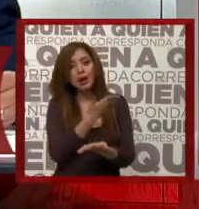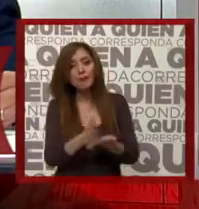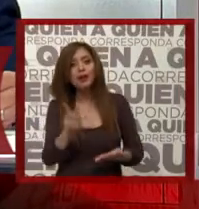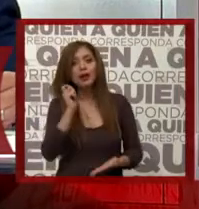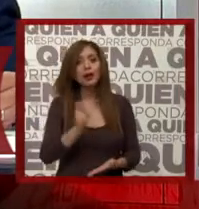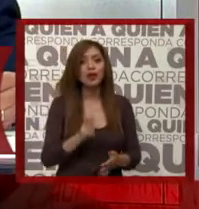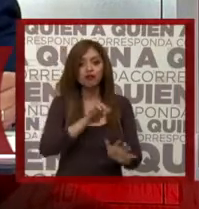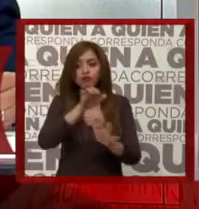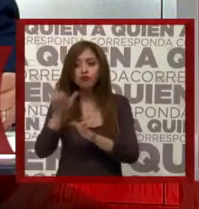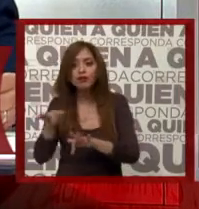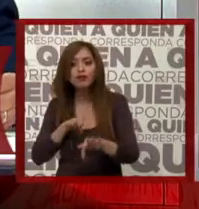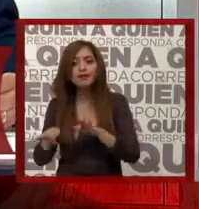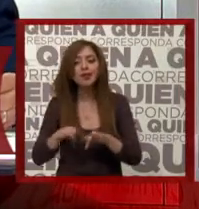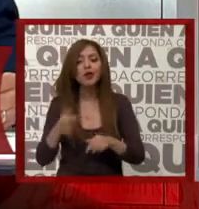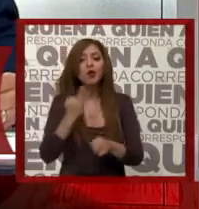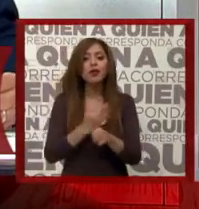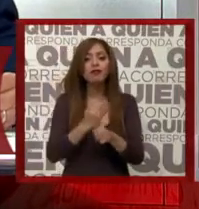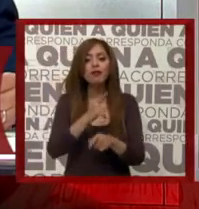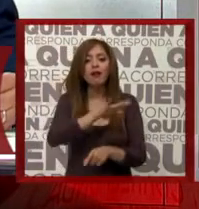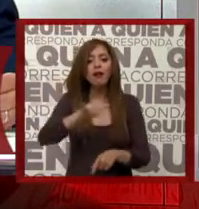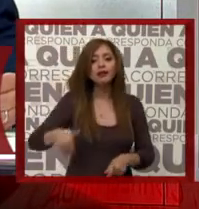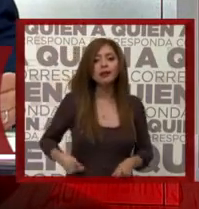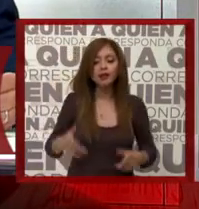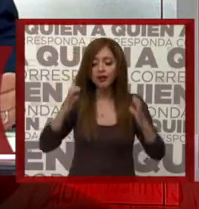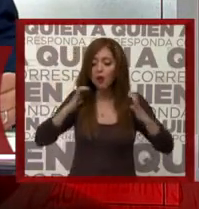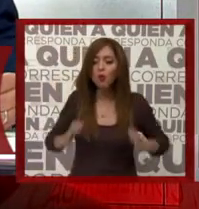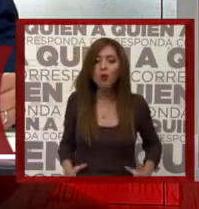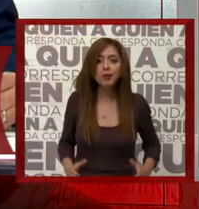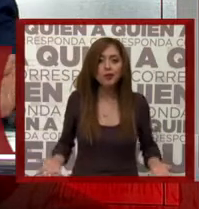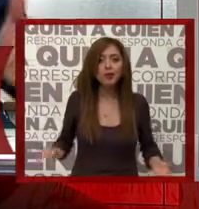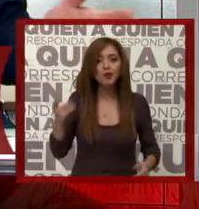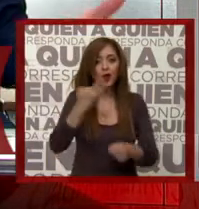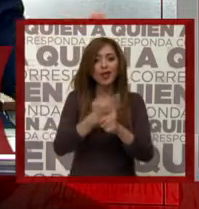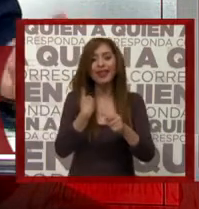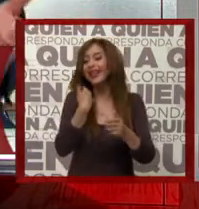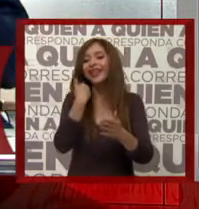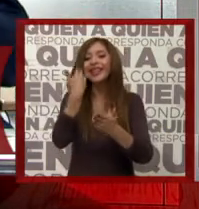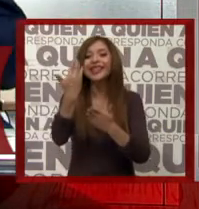le da trabajo por las lesiones que tiene. Y todos los sueños quedaron